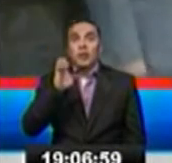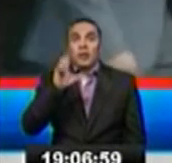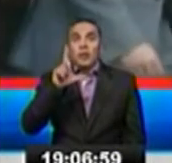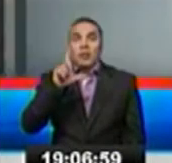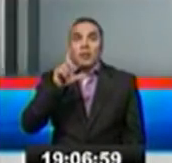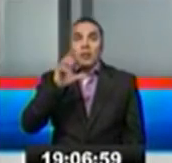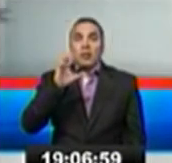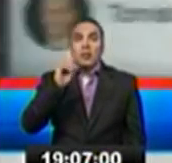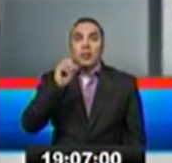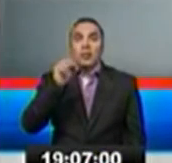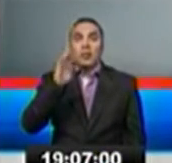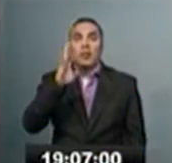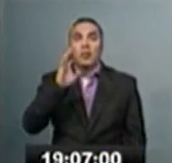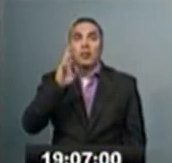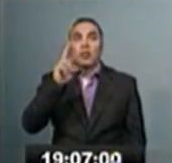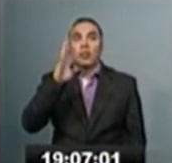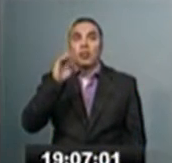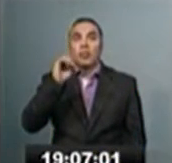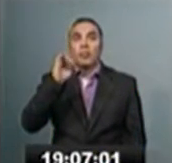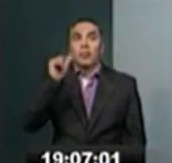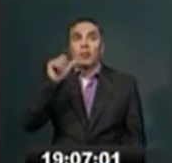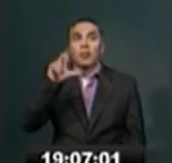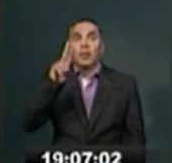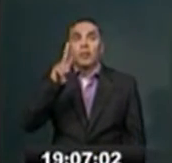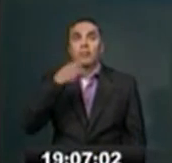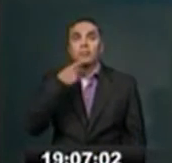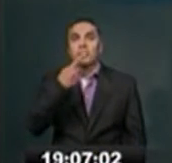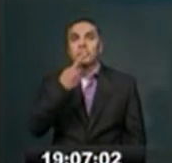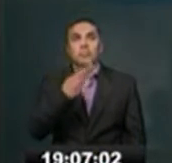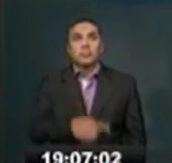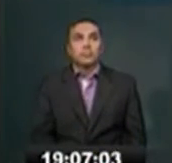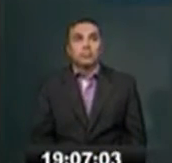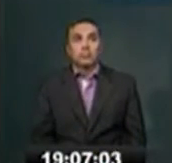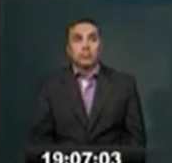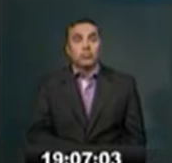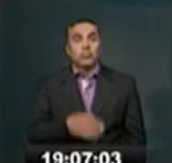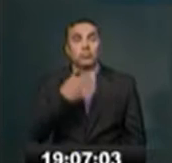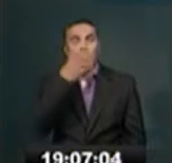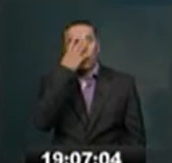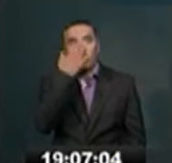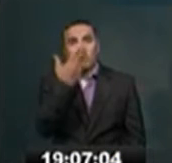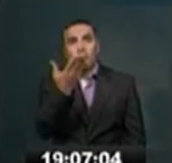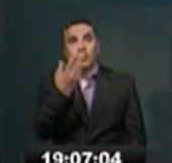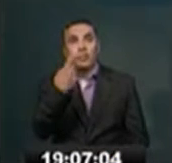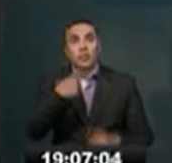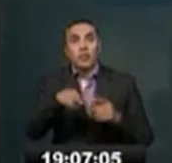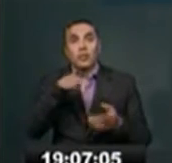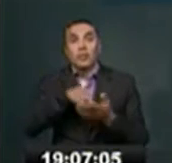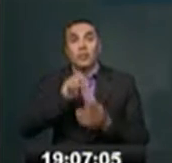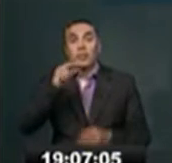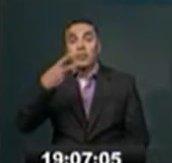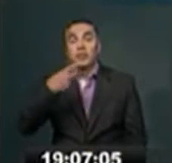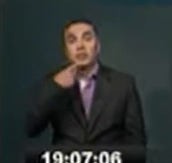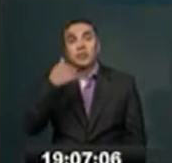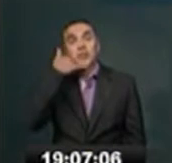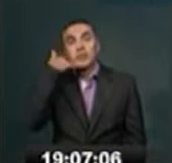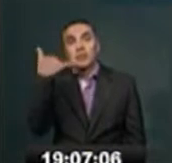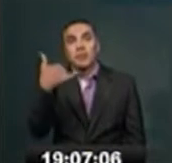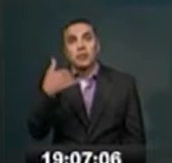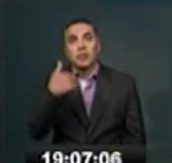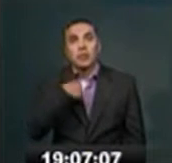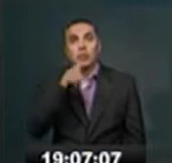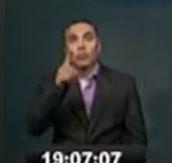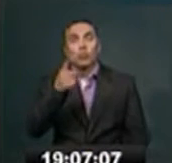Tomislav Topic. En octubre de 2014, Martínez le dice: Tommy, qué vergüenza, pero el vice me dijo que te llame. Tengo